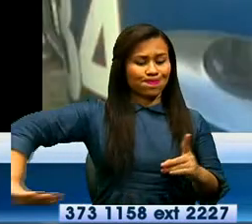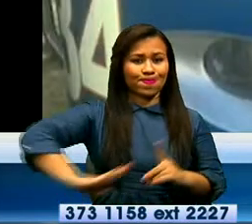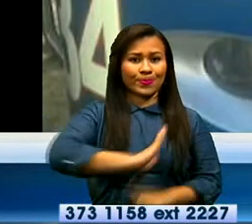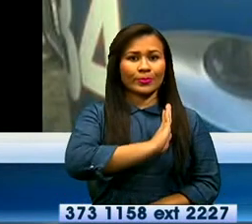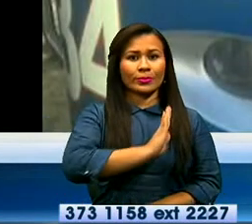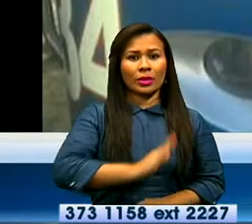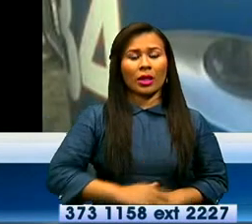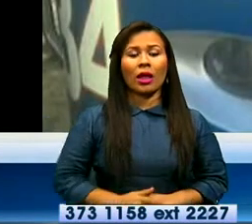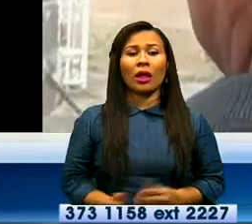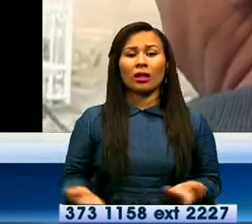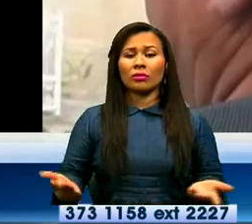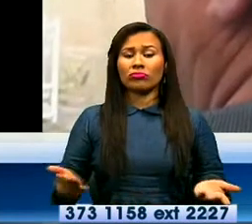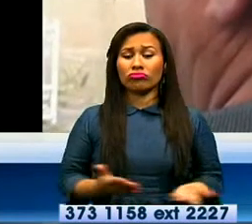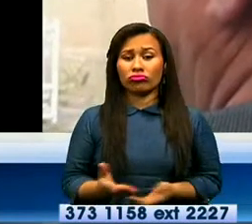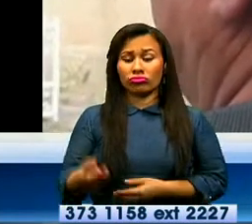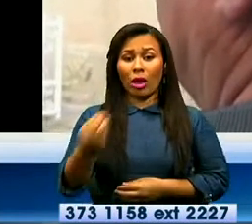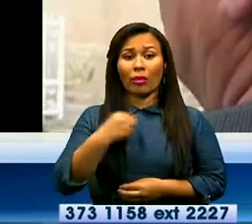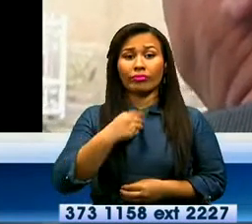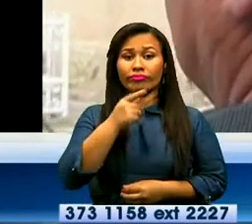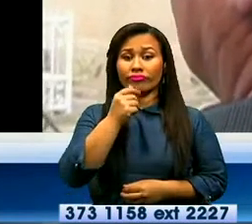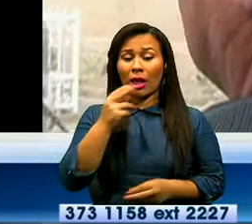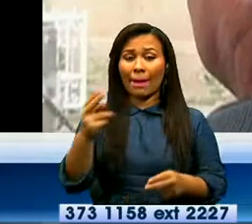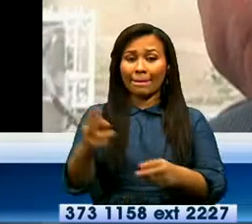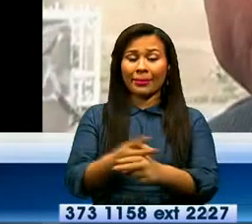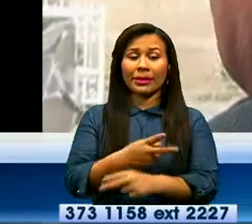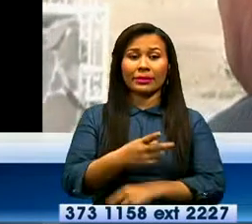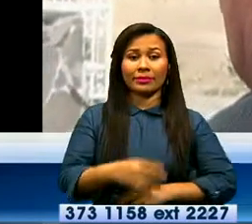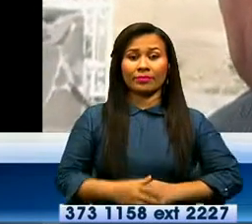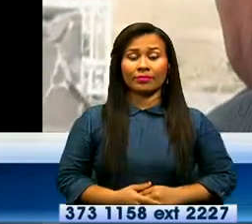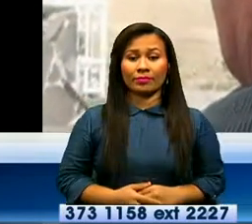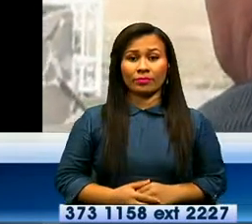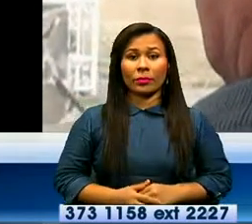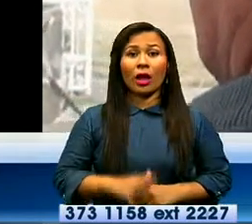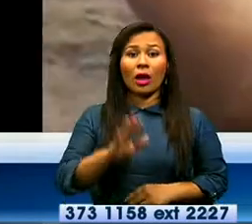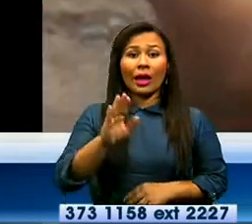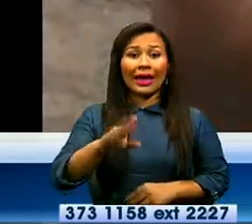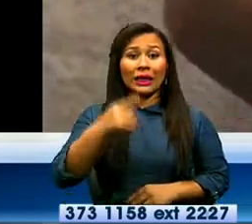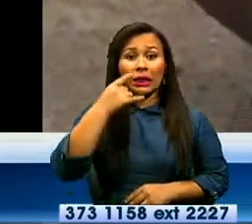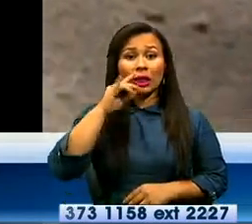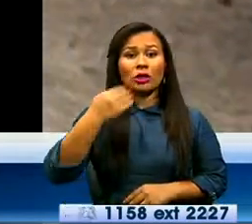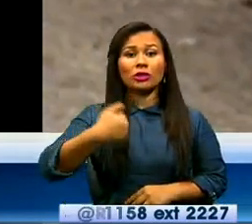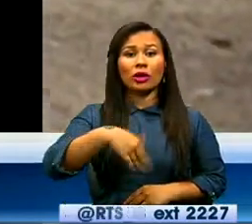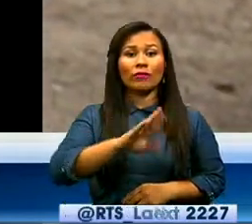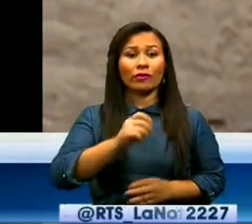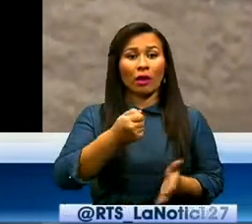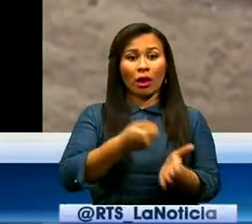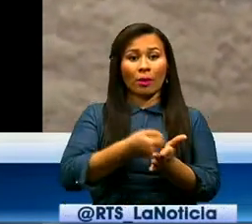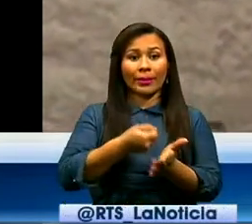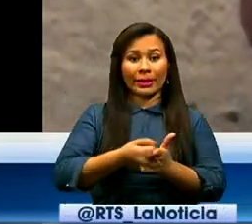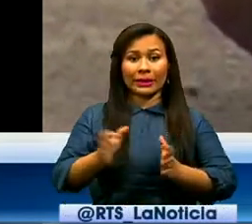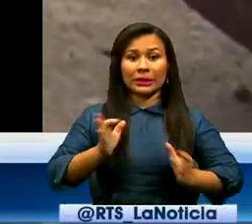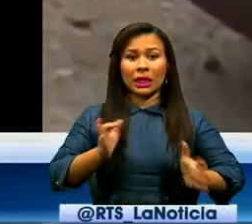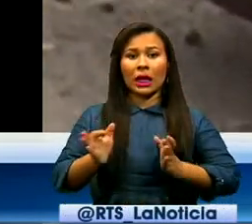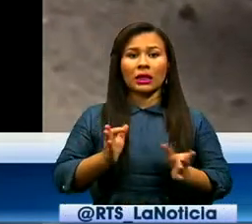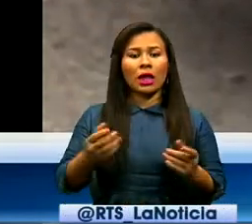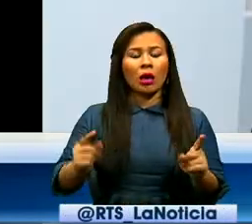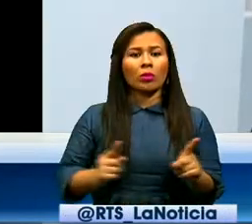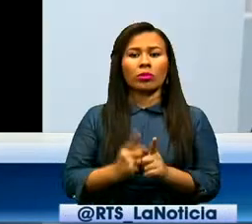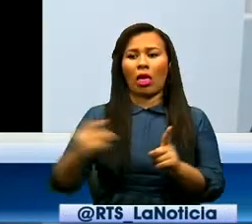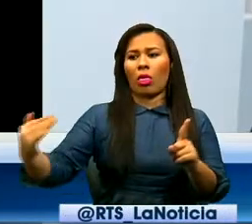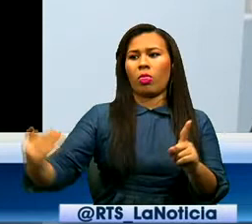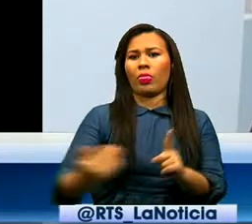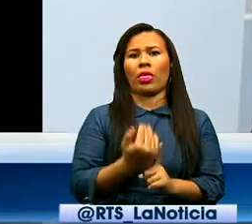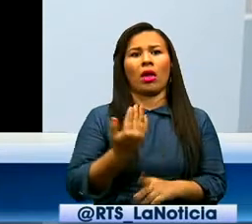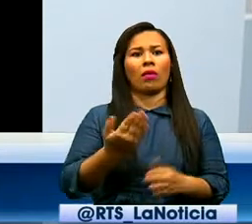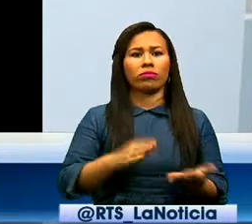bus interprovincial. Según su desesperado padre, salió a comprar, lastimosamente encontrándose con la muerte.